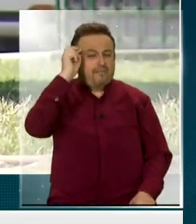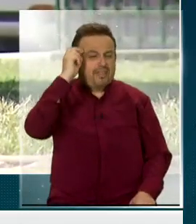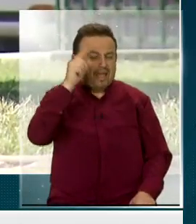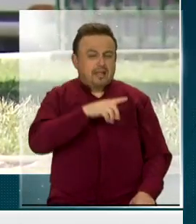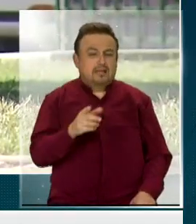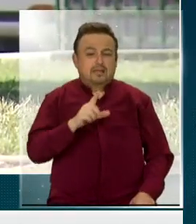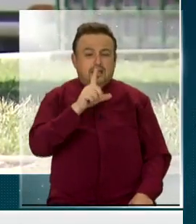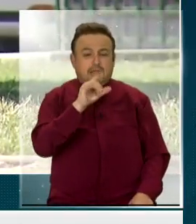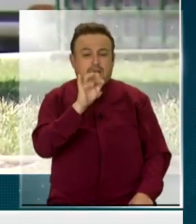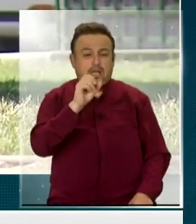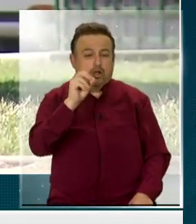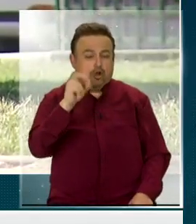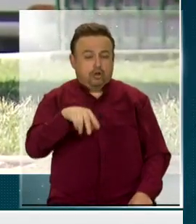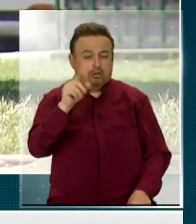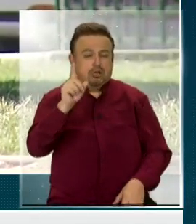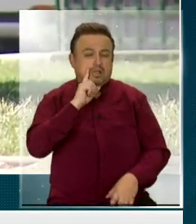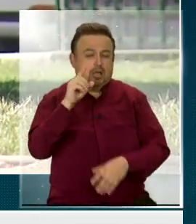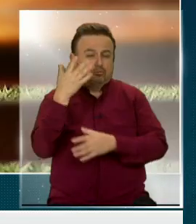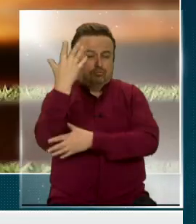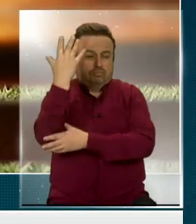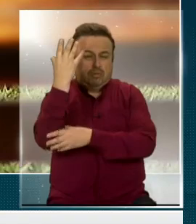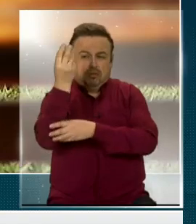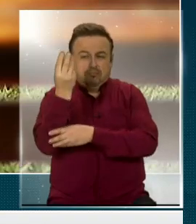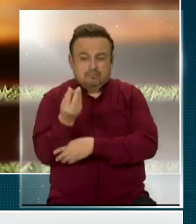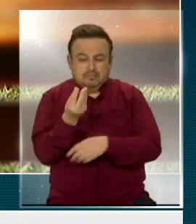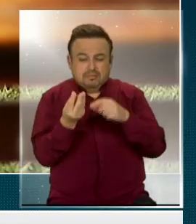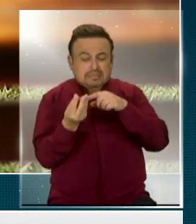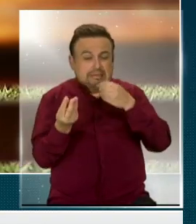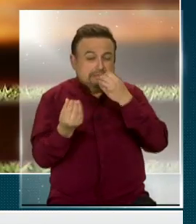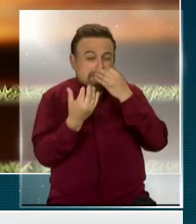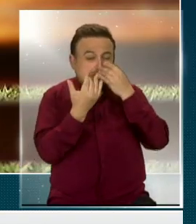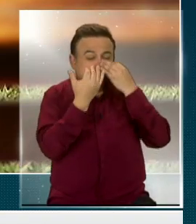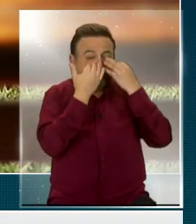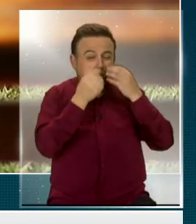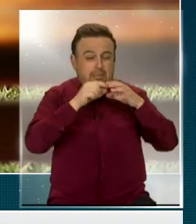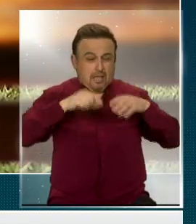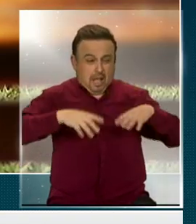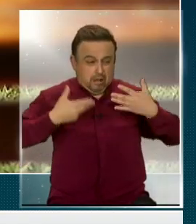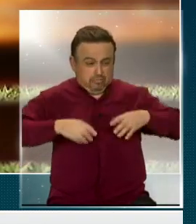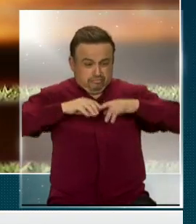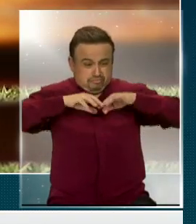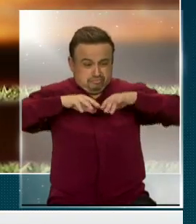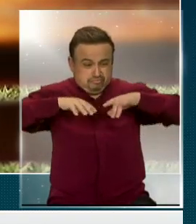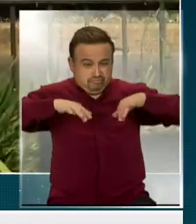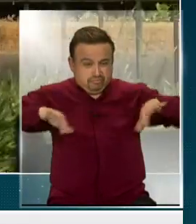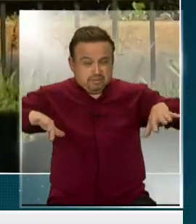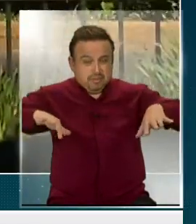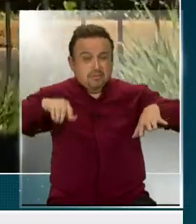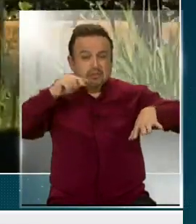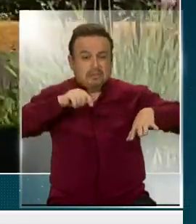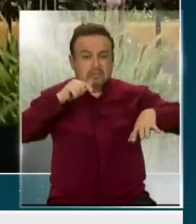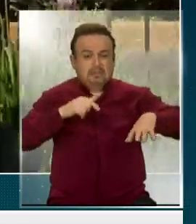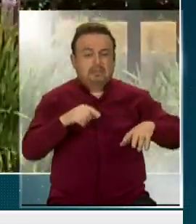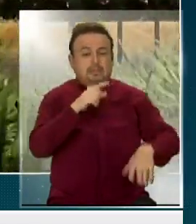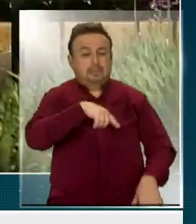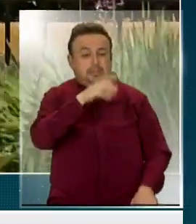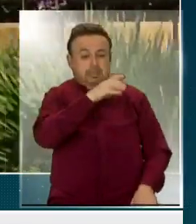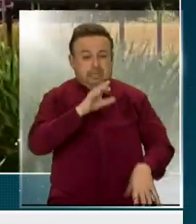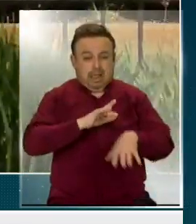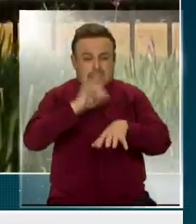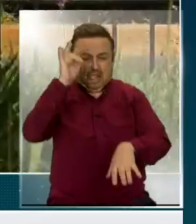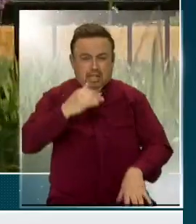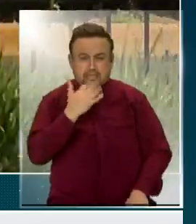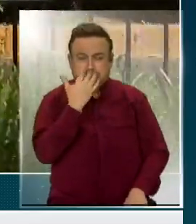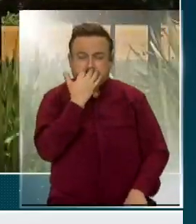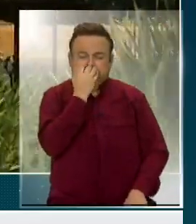Norte, Lyon, tienen muchísimo plátano oriental. Esa cantidad de polen, cuando está volando, a los alérgicos les genera